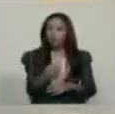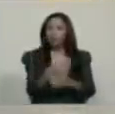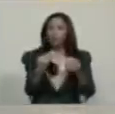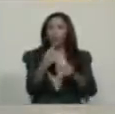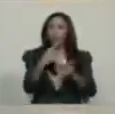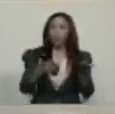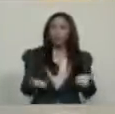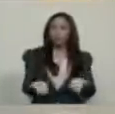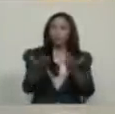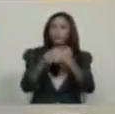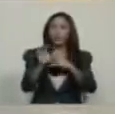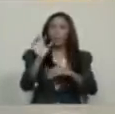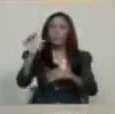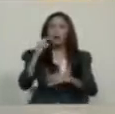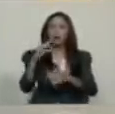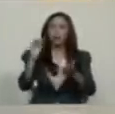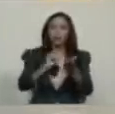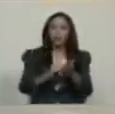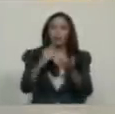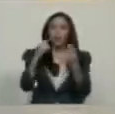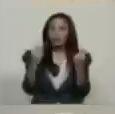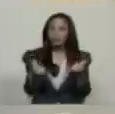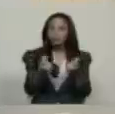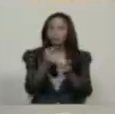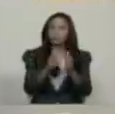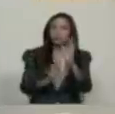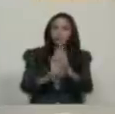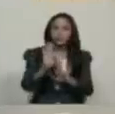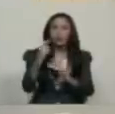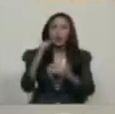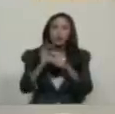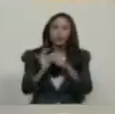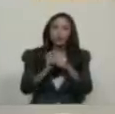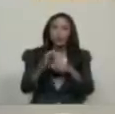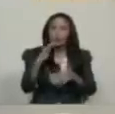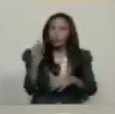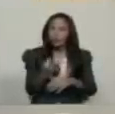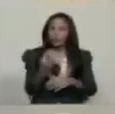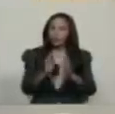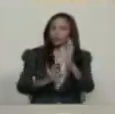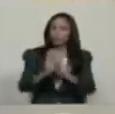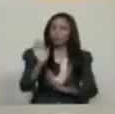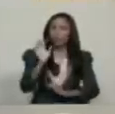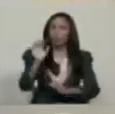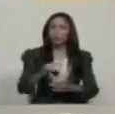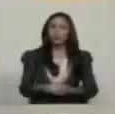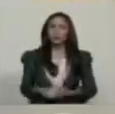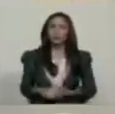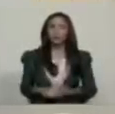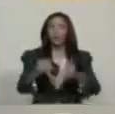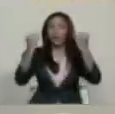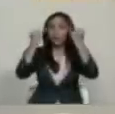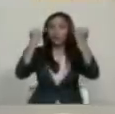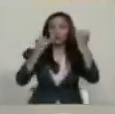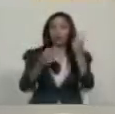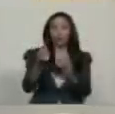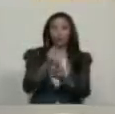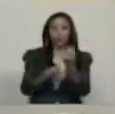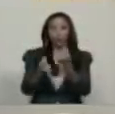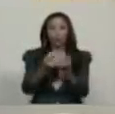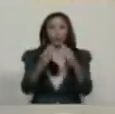de reactivar, de poner en funcionamiento. Tenemos la estrategia, tenemos la